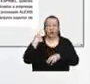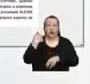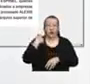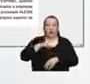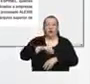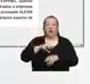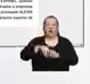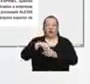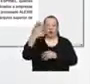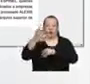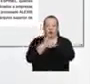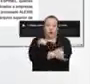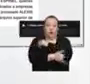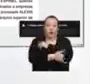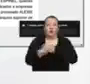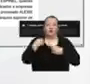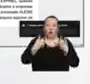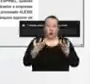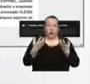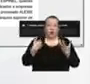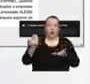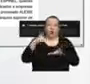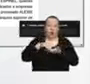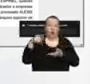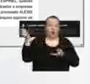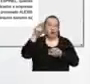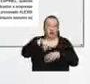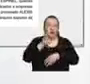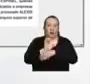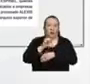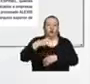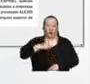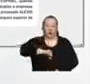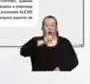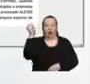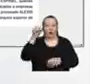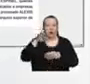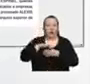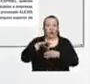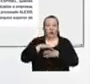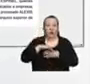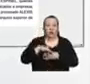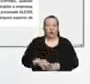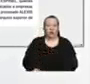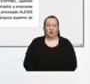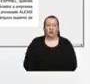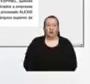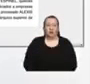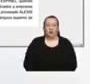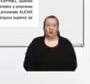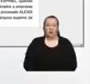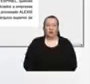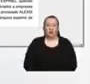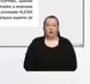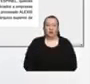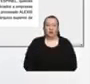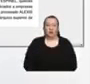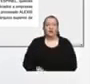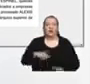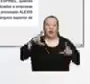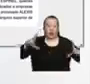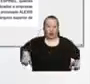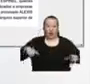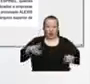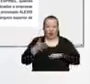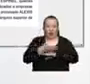ustedes saben si uno puede regresar al país ganamos la erección esto fue una creación de inteligencia del estado con el burro pie de moreno que la vida